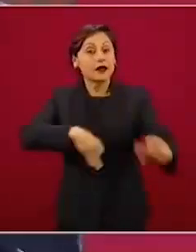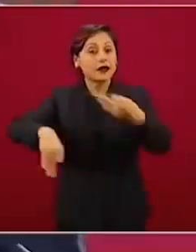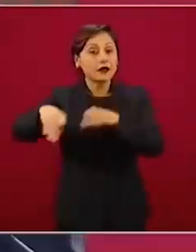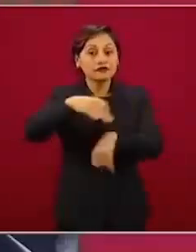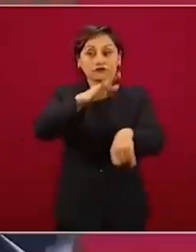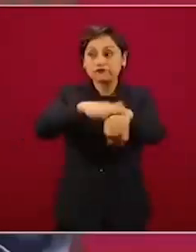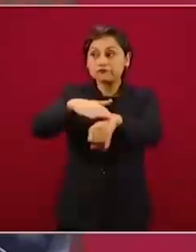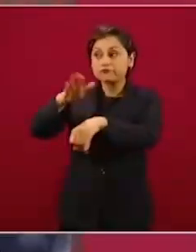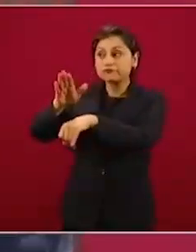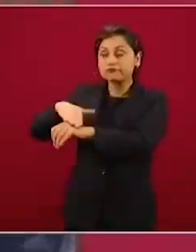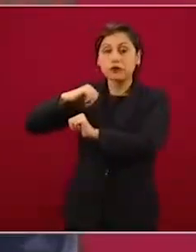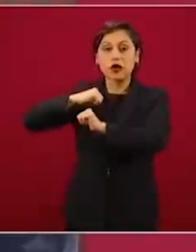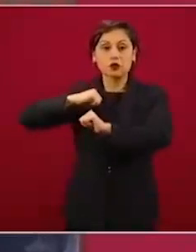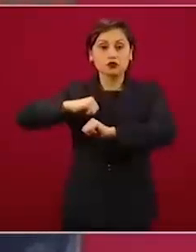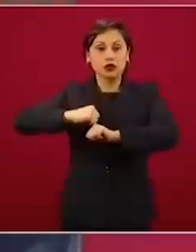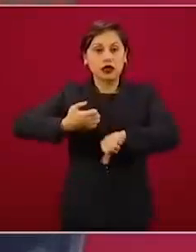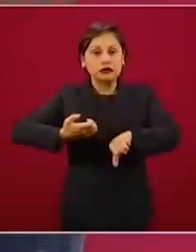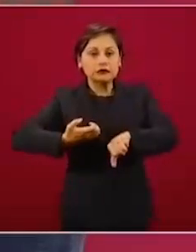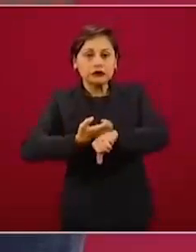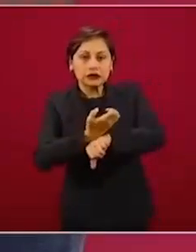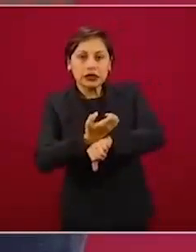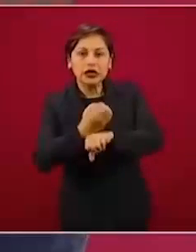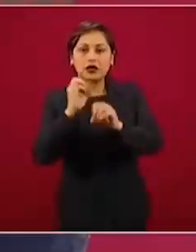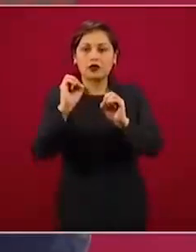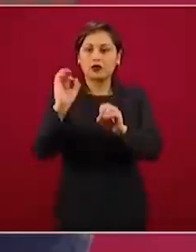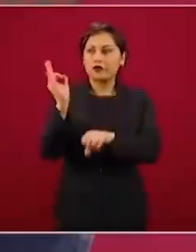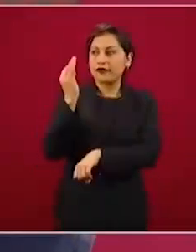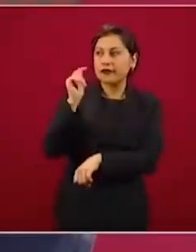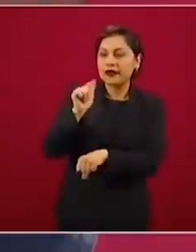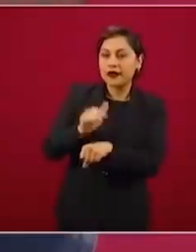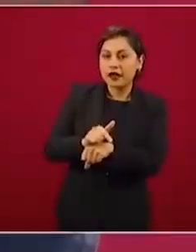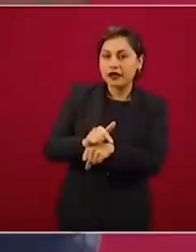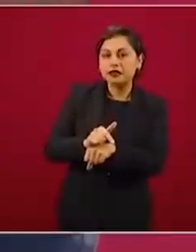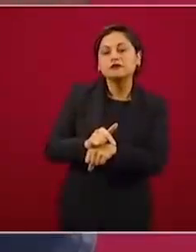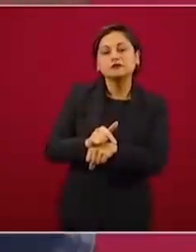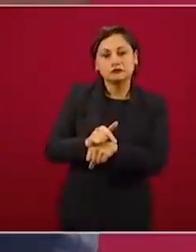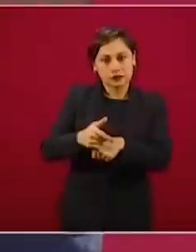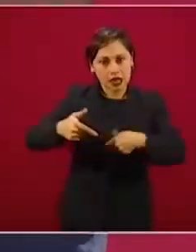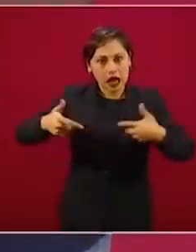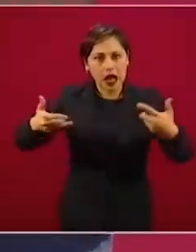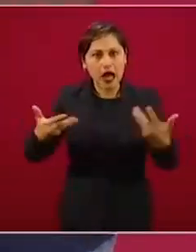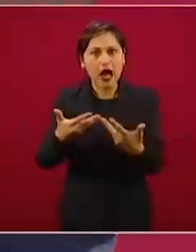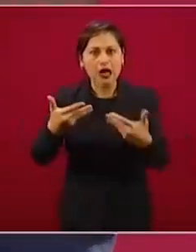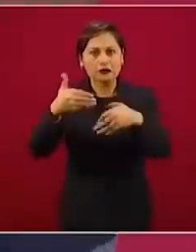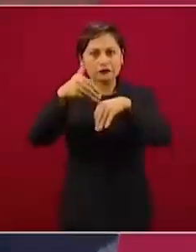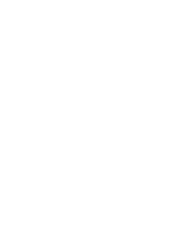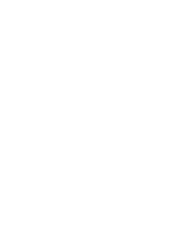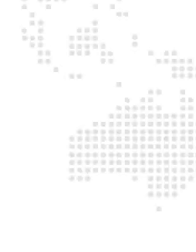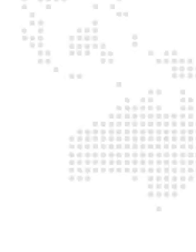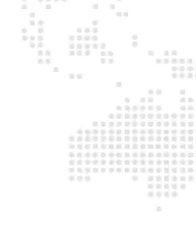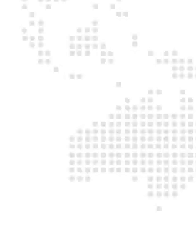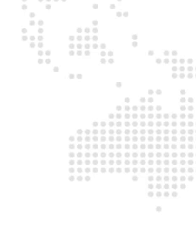autoridades estatales, federales, actúen, como es este caso.